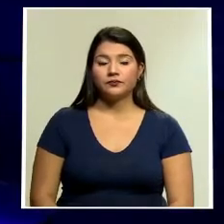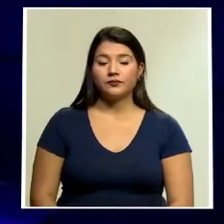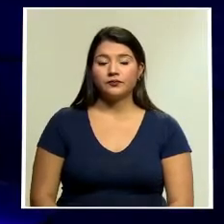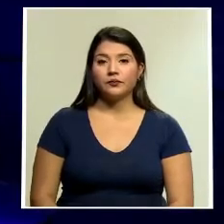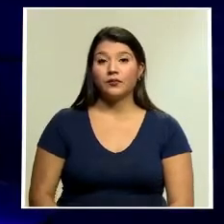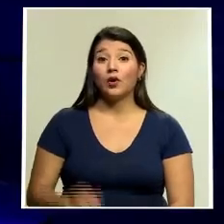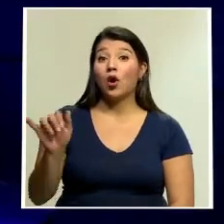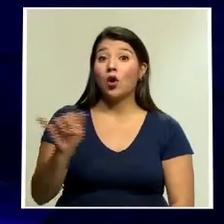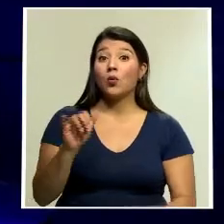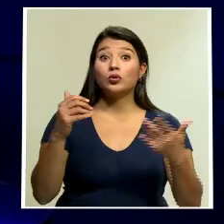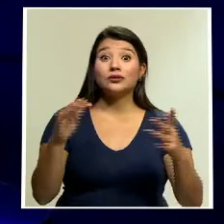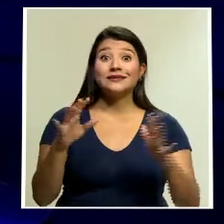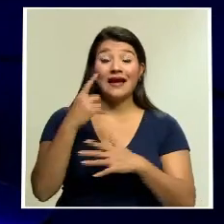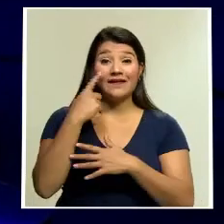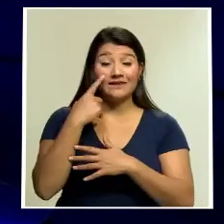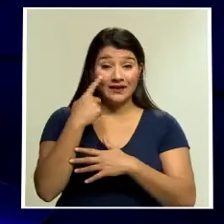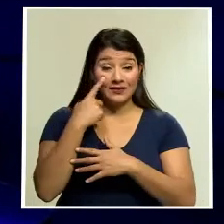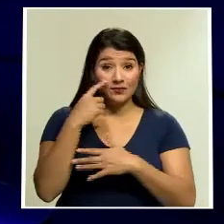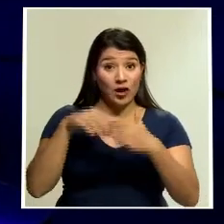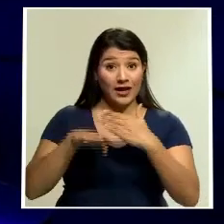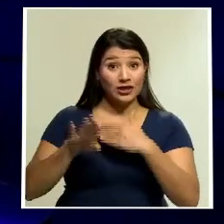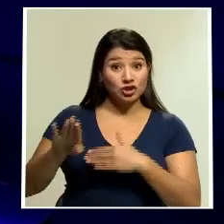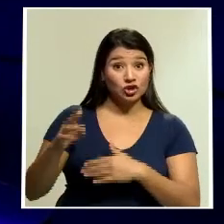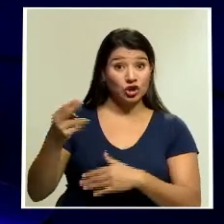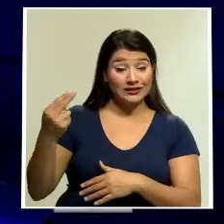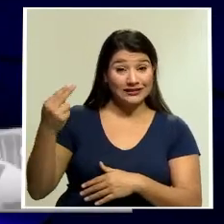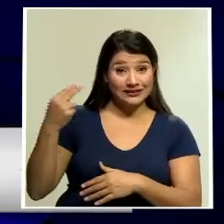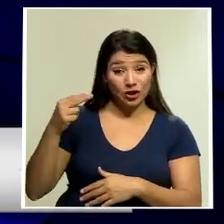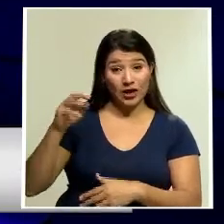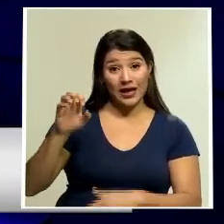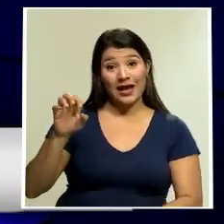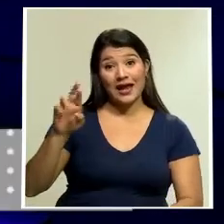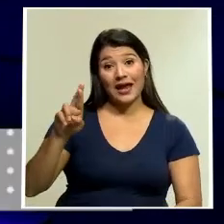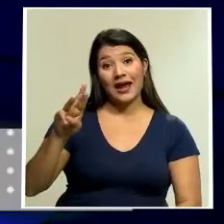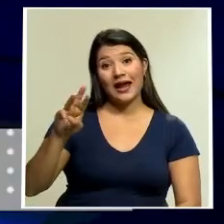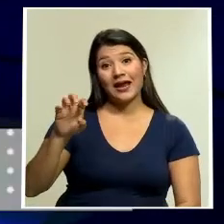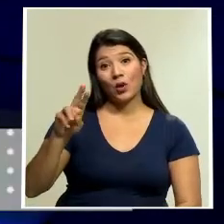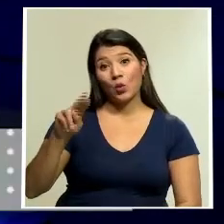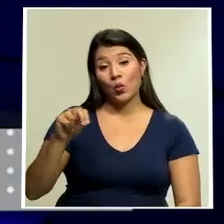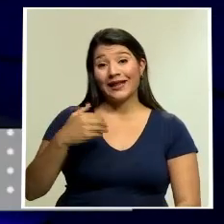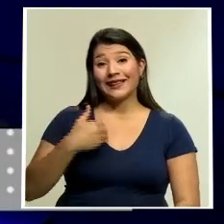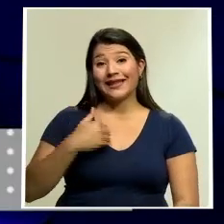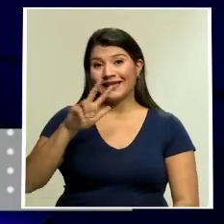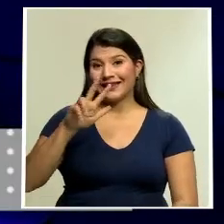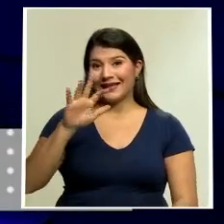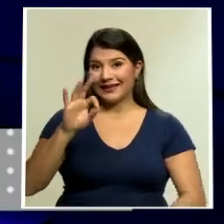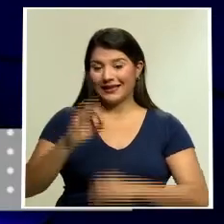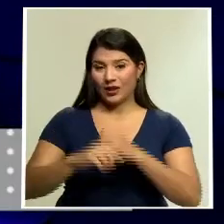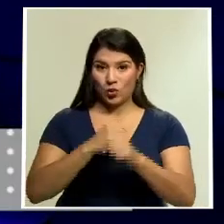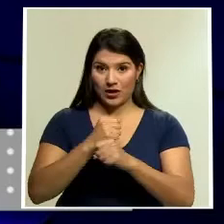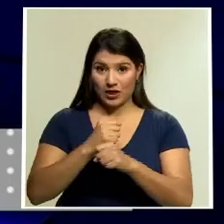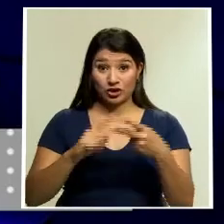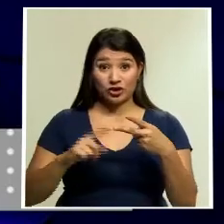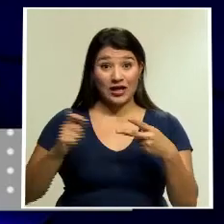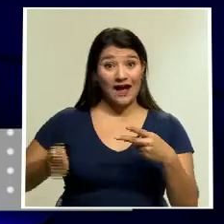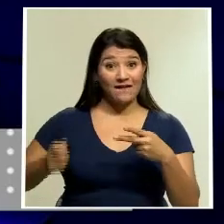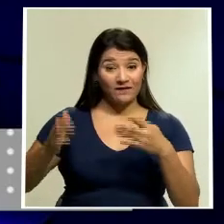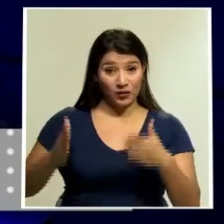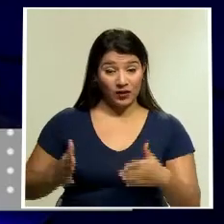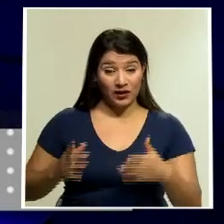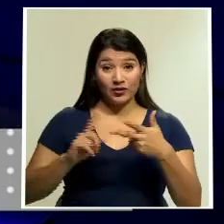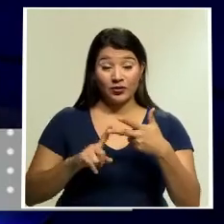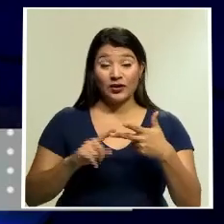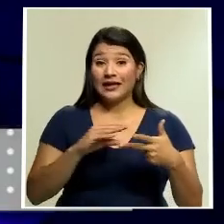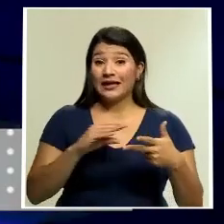Como veíamos en su biografía, don Erwin tiene 39 años de edad, es abogado de profesión